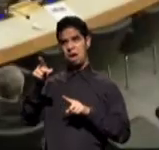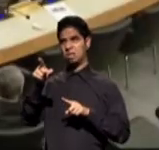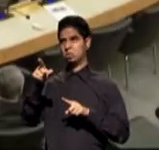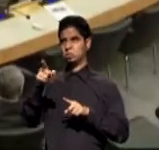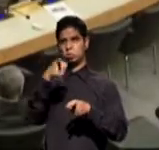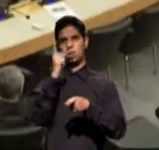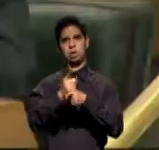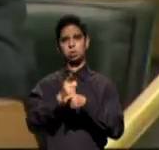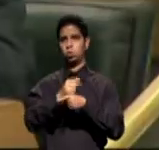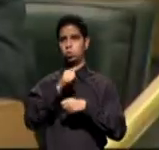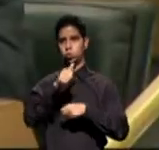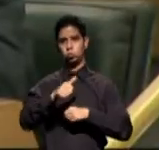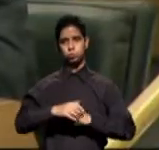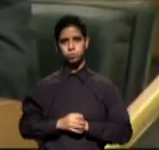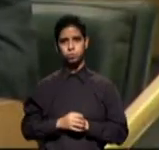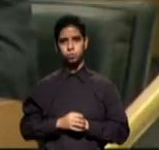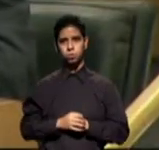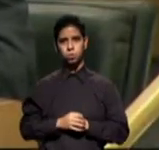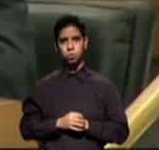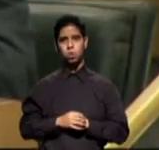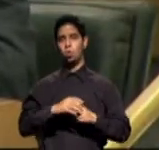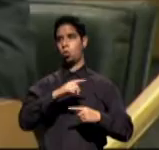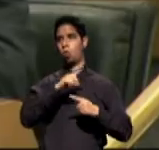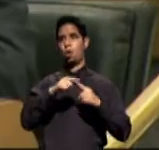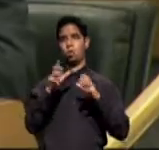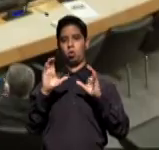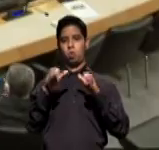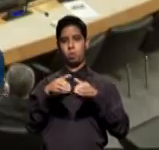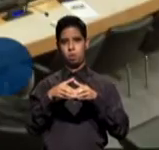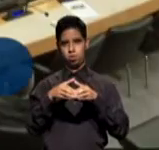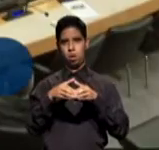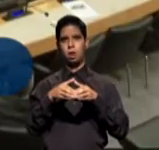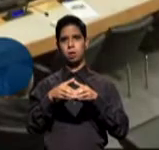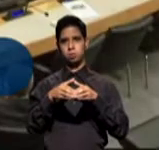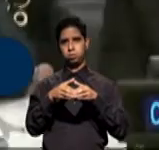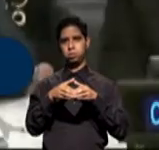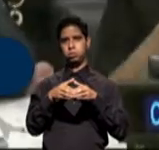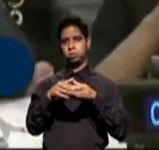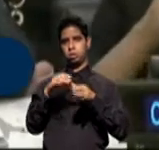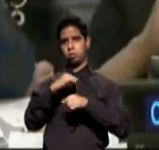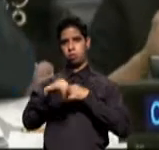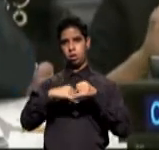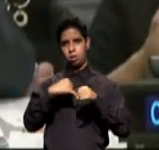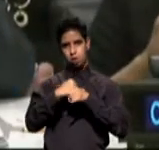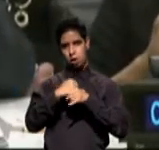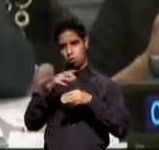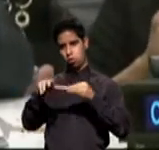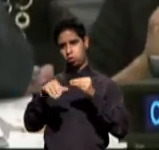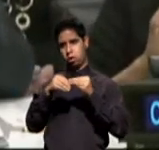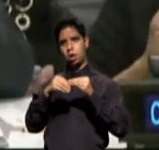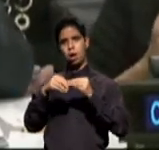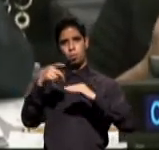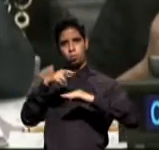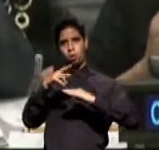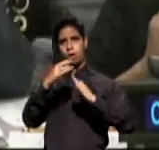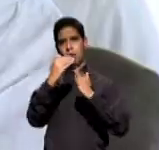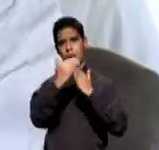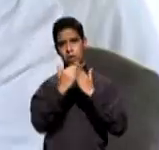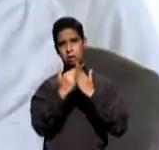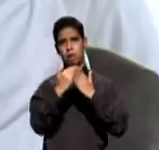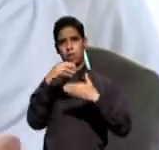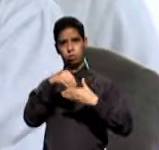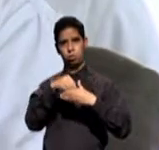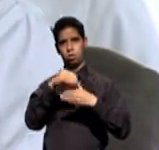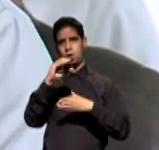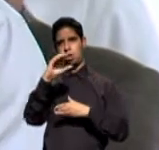Máximo cuando no se logró que el Comité de Descolonización del Organismo Internacional incluyera a Puerto Rico en el listado de colonias. No